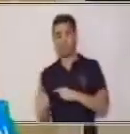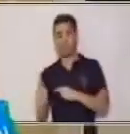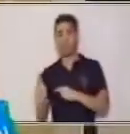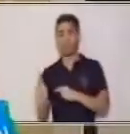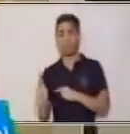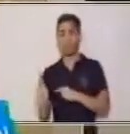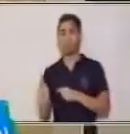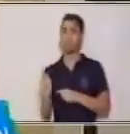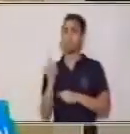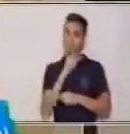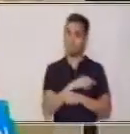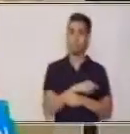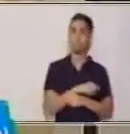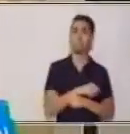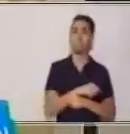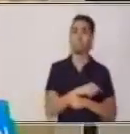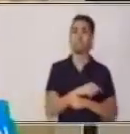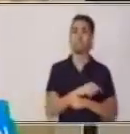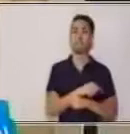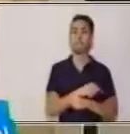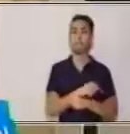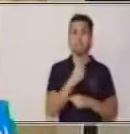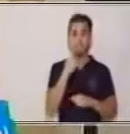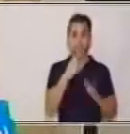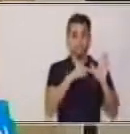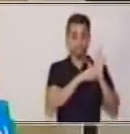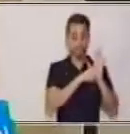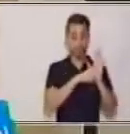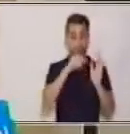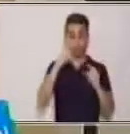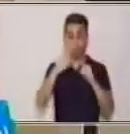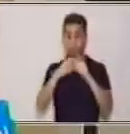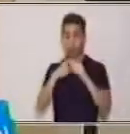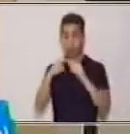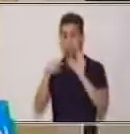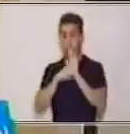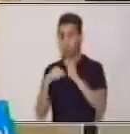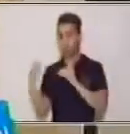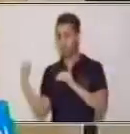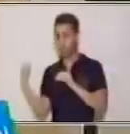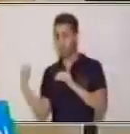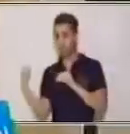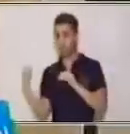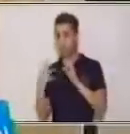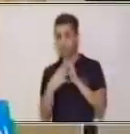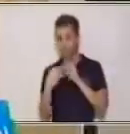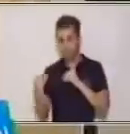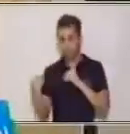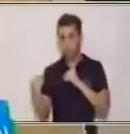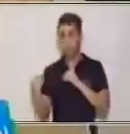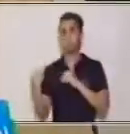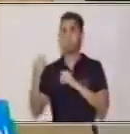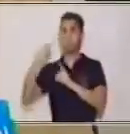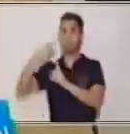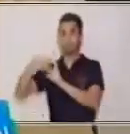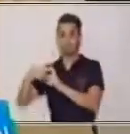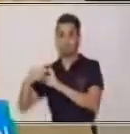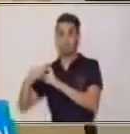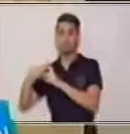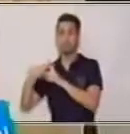Ahora vamos con el siguiente. Menos por menos, mire aquí está el caso, menos por menos, nos va a dar más.